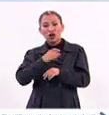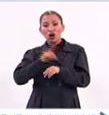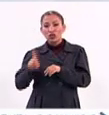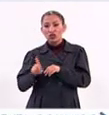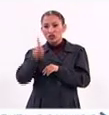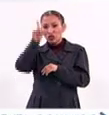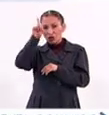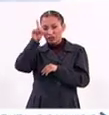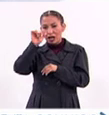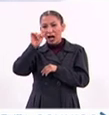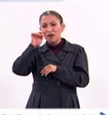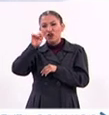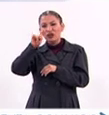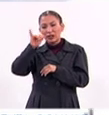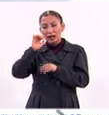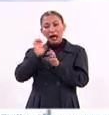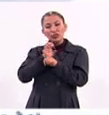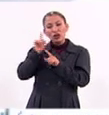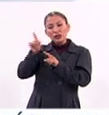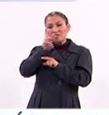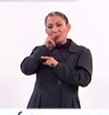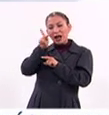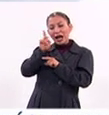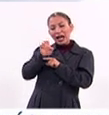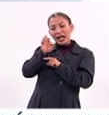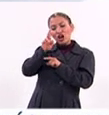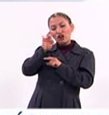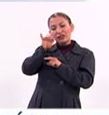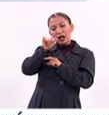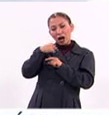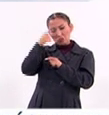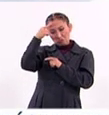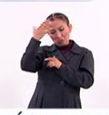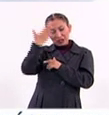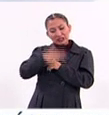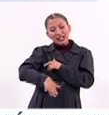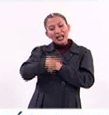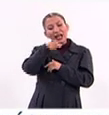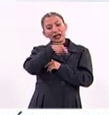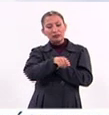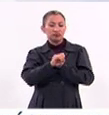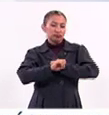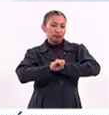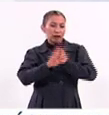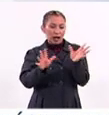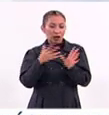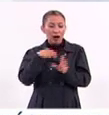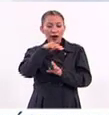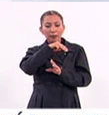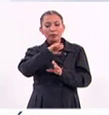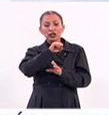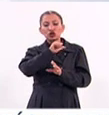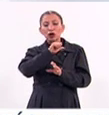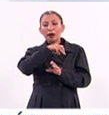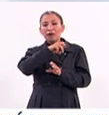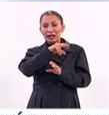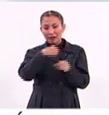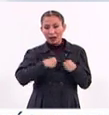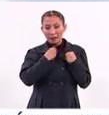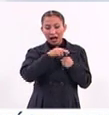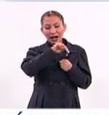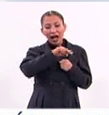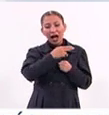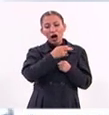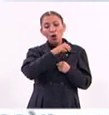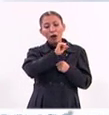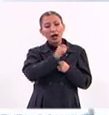diosa Afrodita. Me valgo entonces del vocablo erótica con plena conciencia de que, por supuesto, en Mesoamérica, donde habitaban los